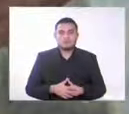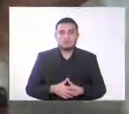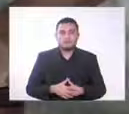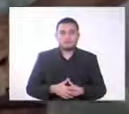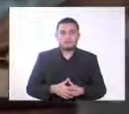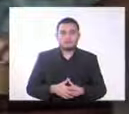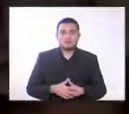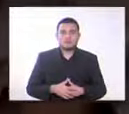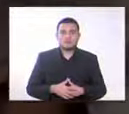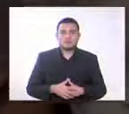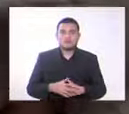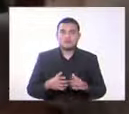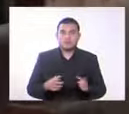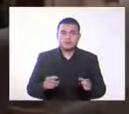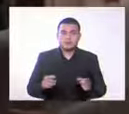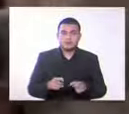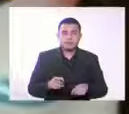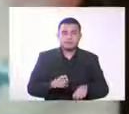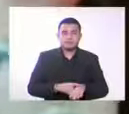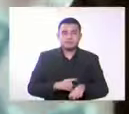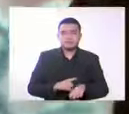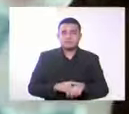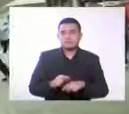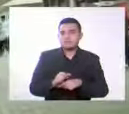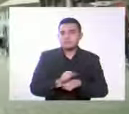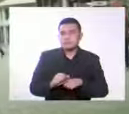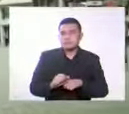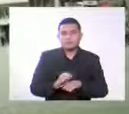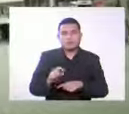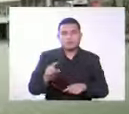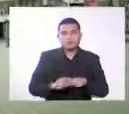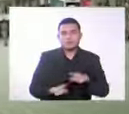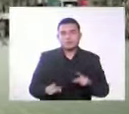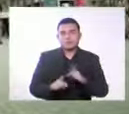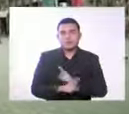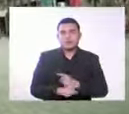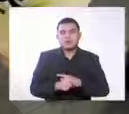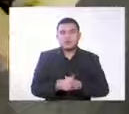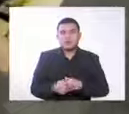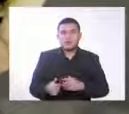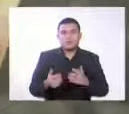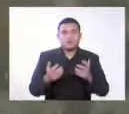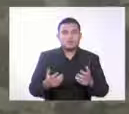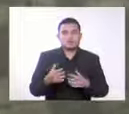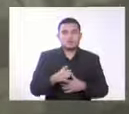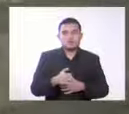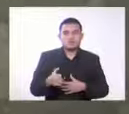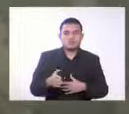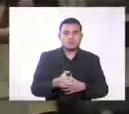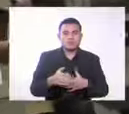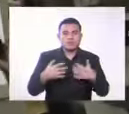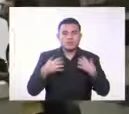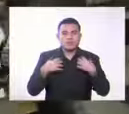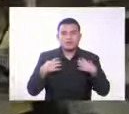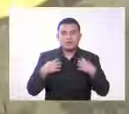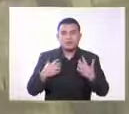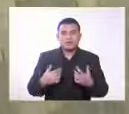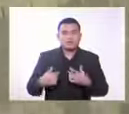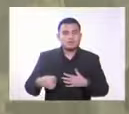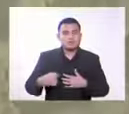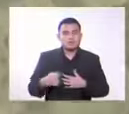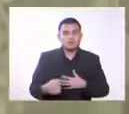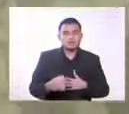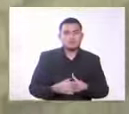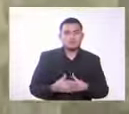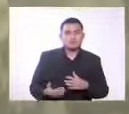Pero a corto plazo es prácticamente imposible sustituir algo que tiene tantos usos en la vida moderna. Pero mientras avanzamos en